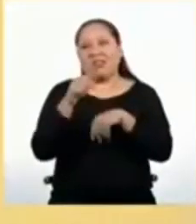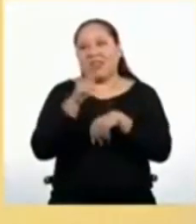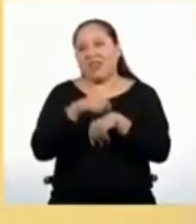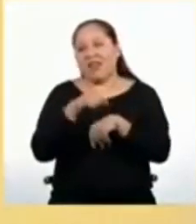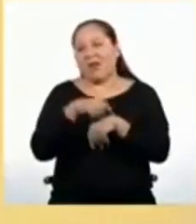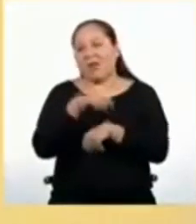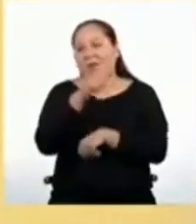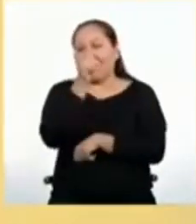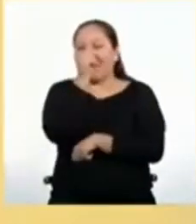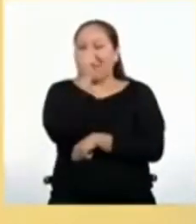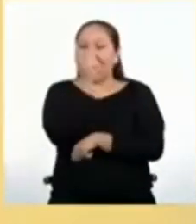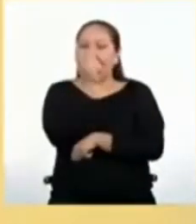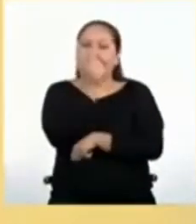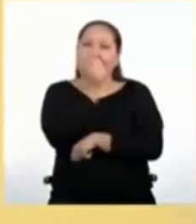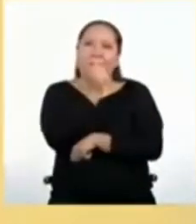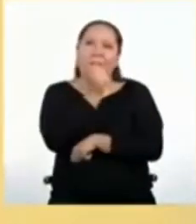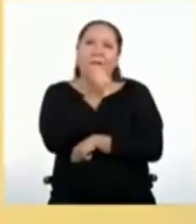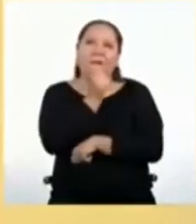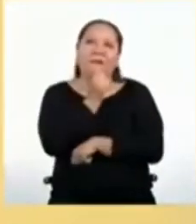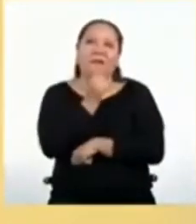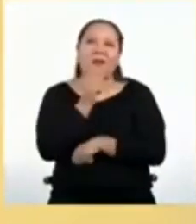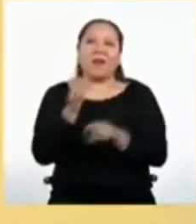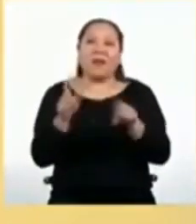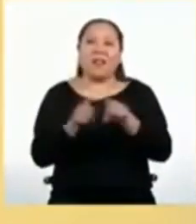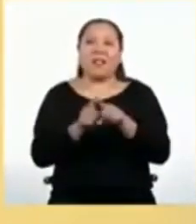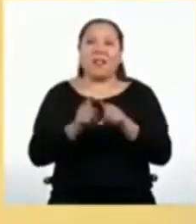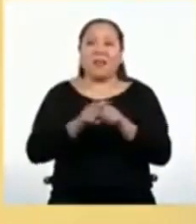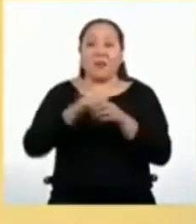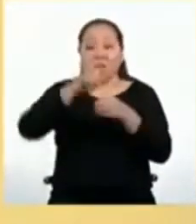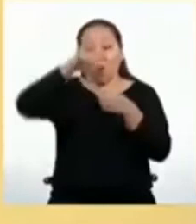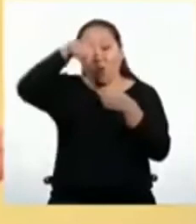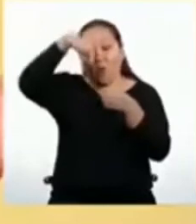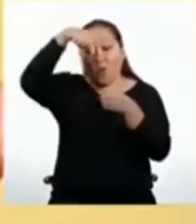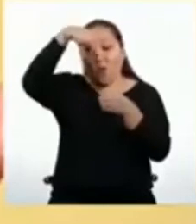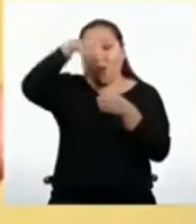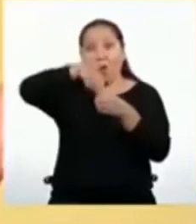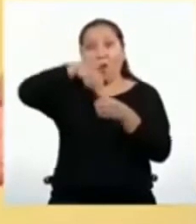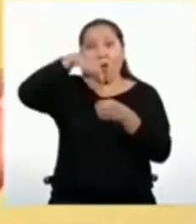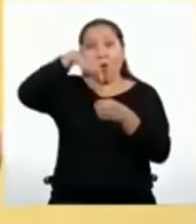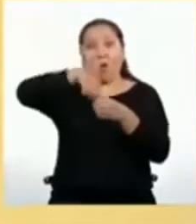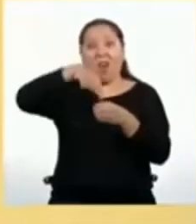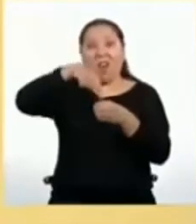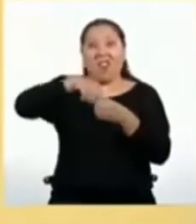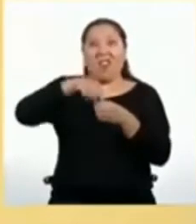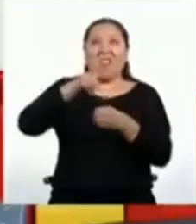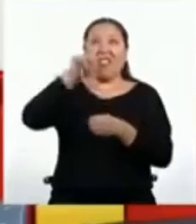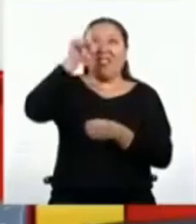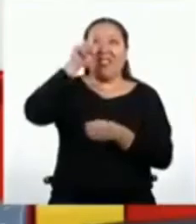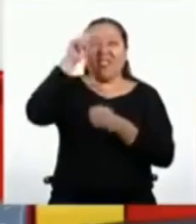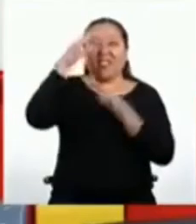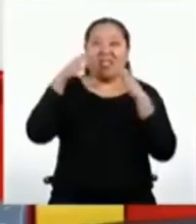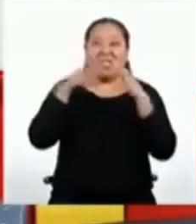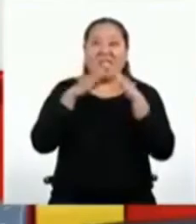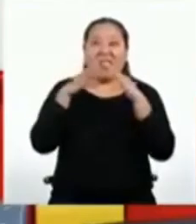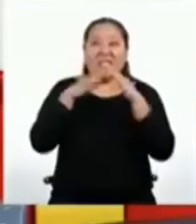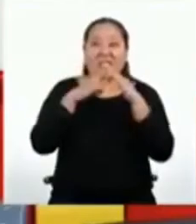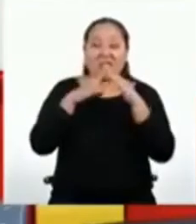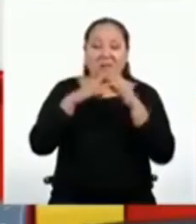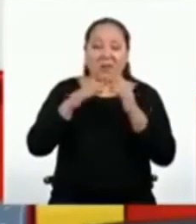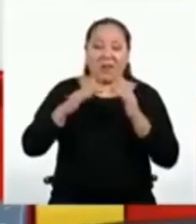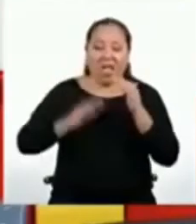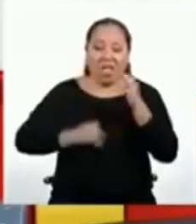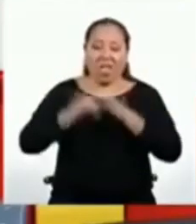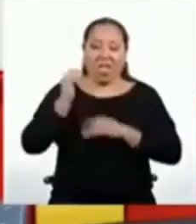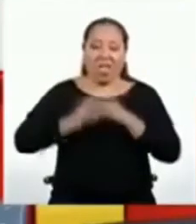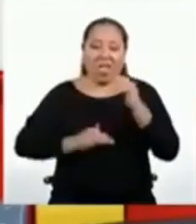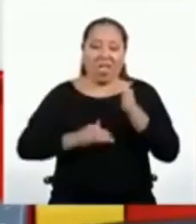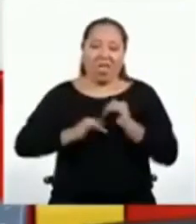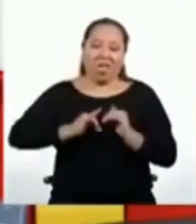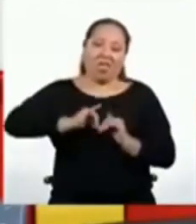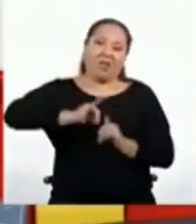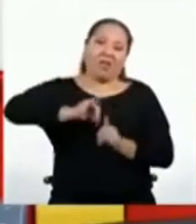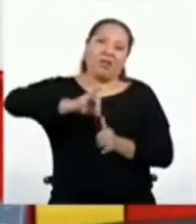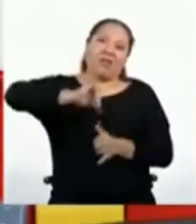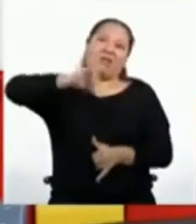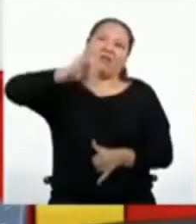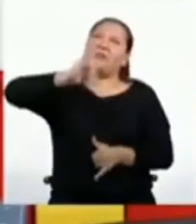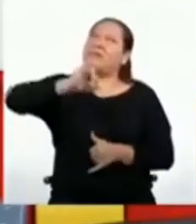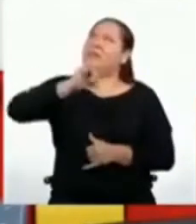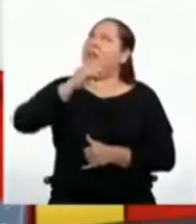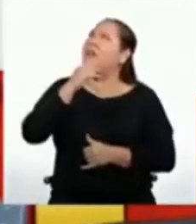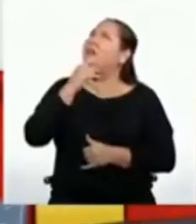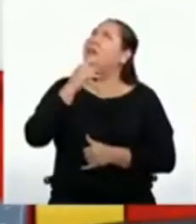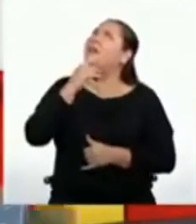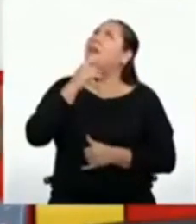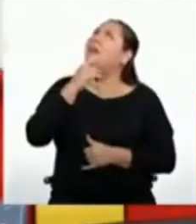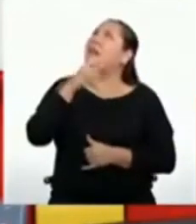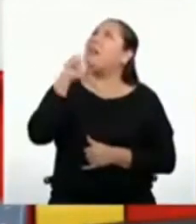paciencia. Además, de un hueco en el techo para que tu castillo siga creciendo. Vaya, creo que sí, en efecto,